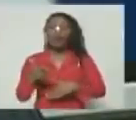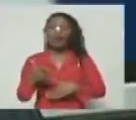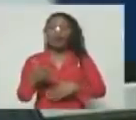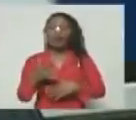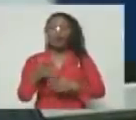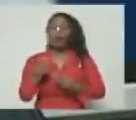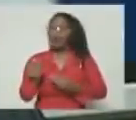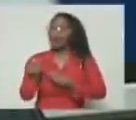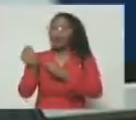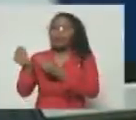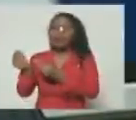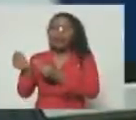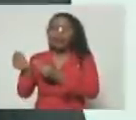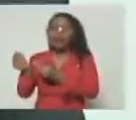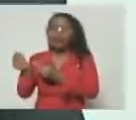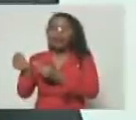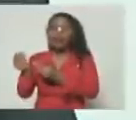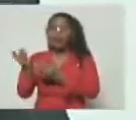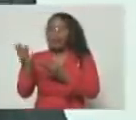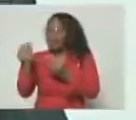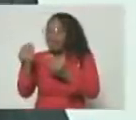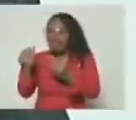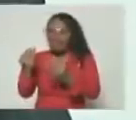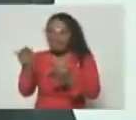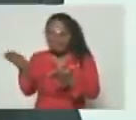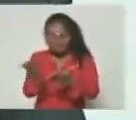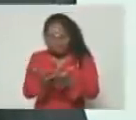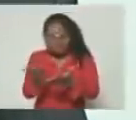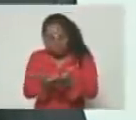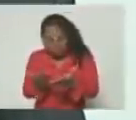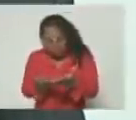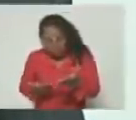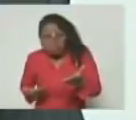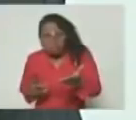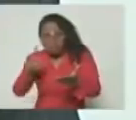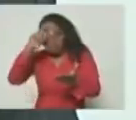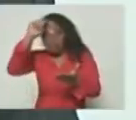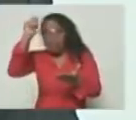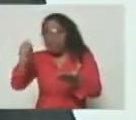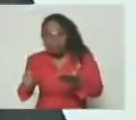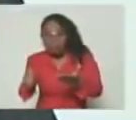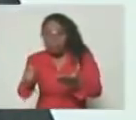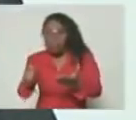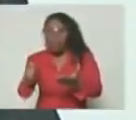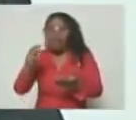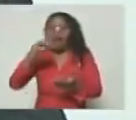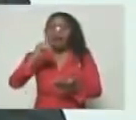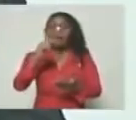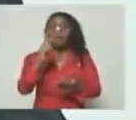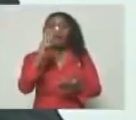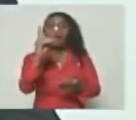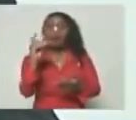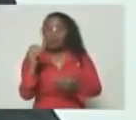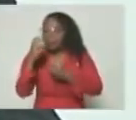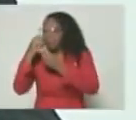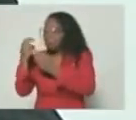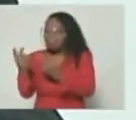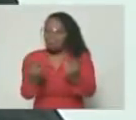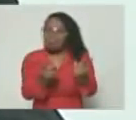entregan tantas tarjetas, reconocen la MUC, le entregan, bienvenido.